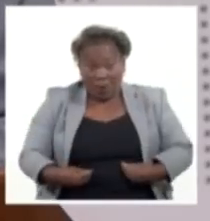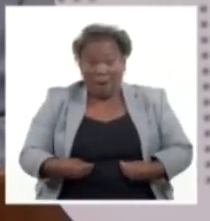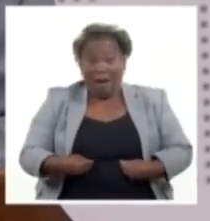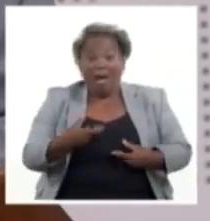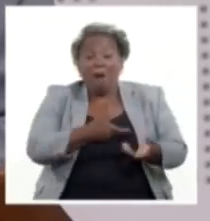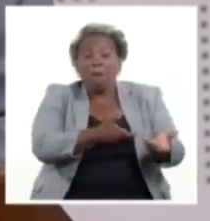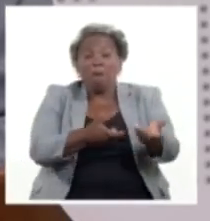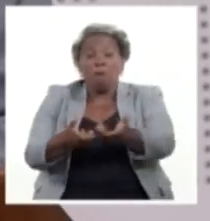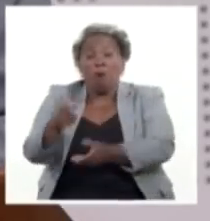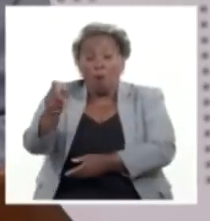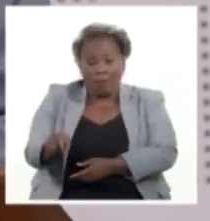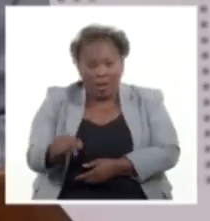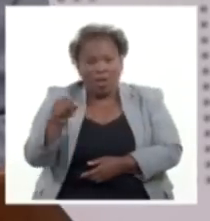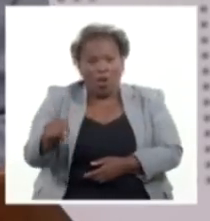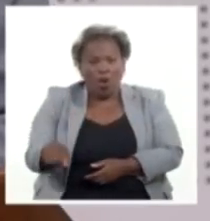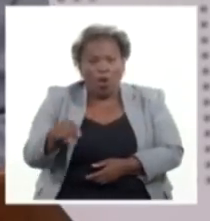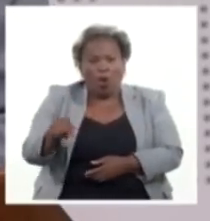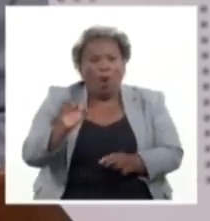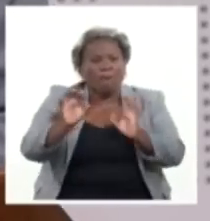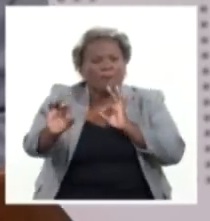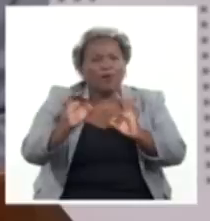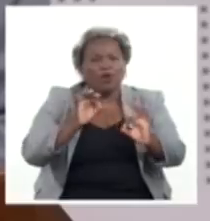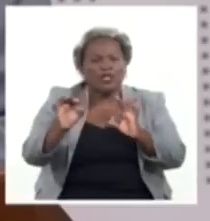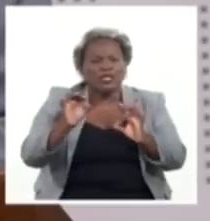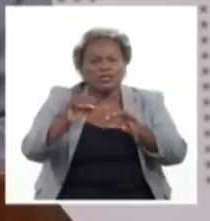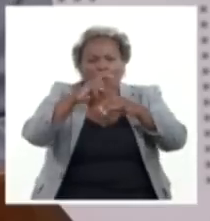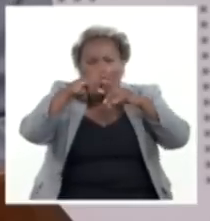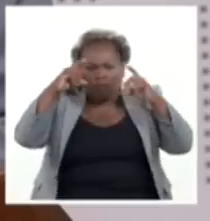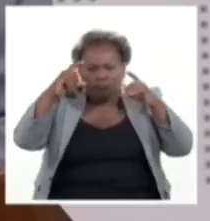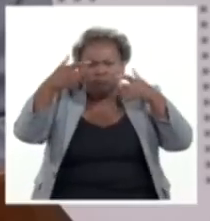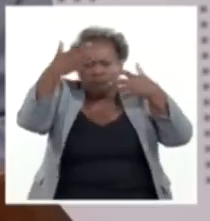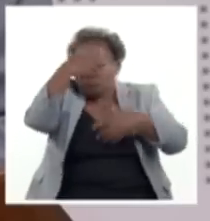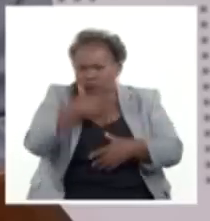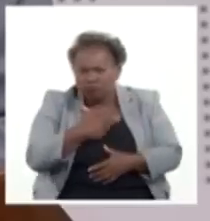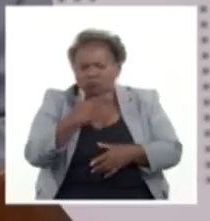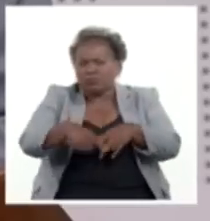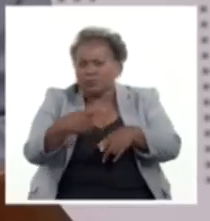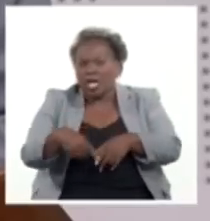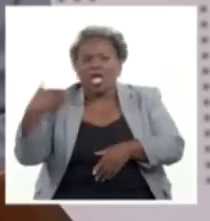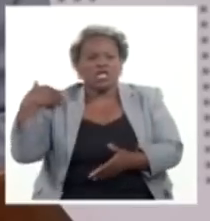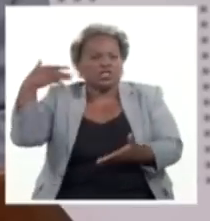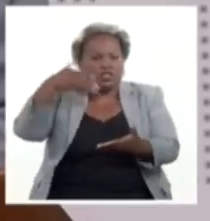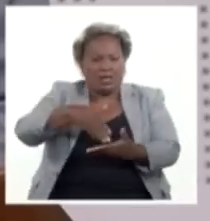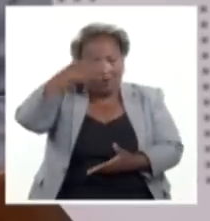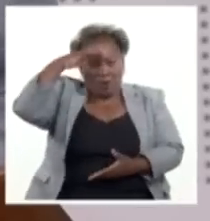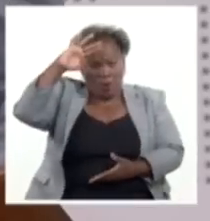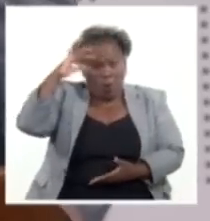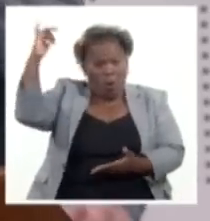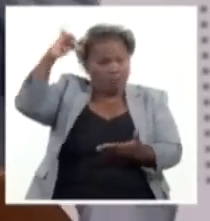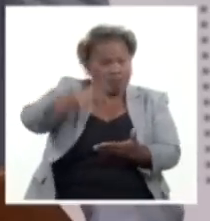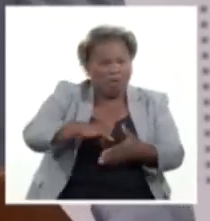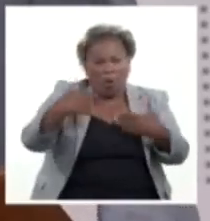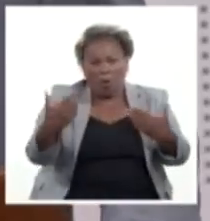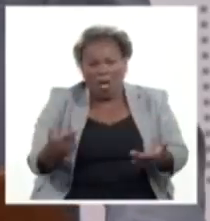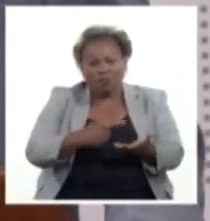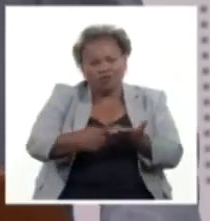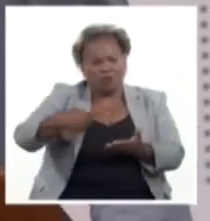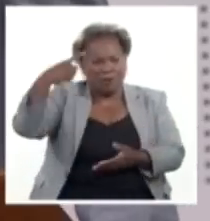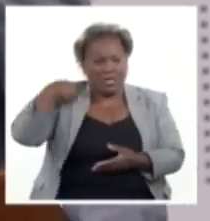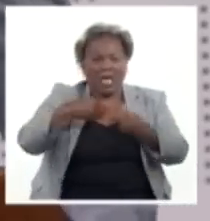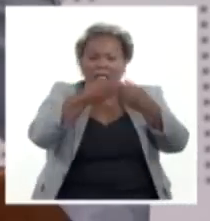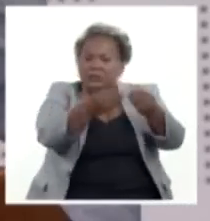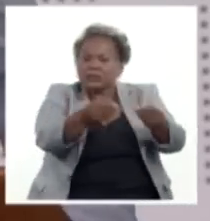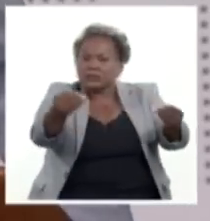el correspondiente equipamiento de protección, los que finalmente llegaron al país la semana pasada y se están distribuyendo entre